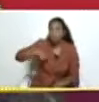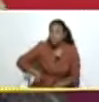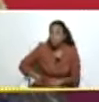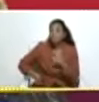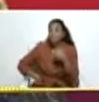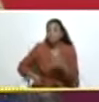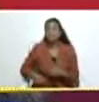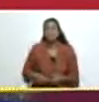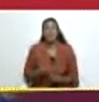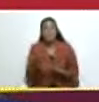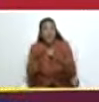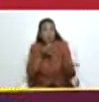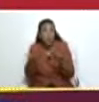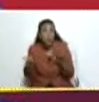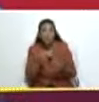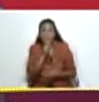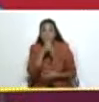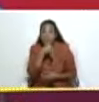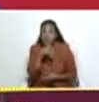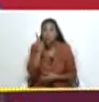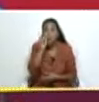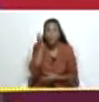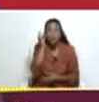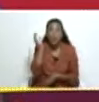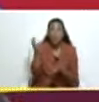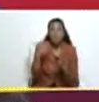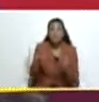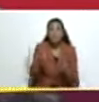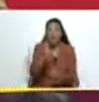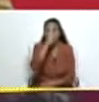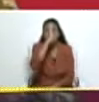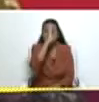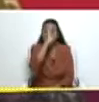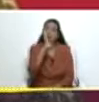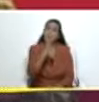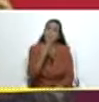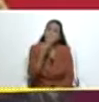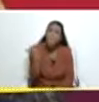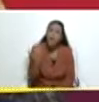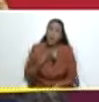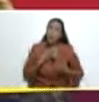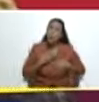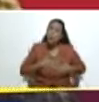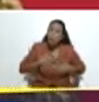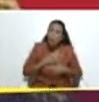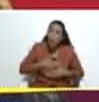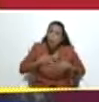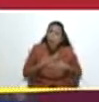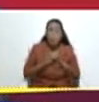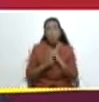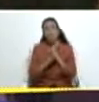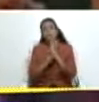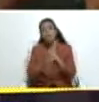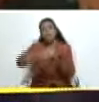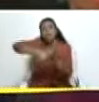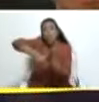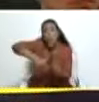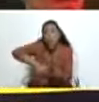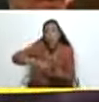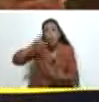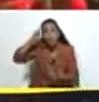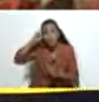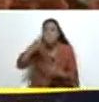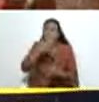Mejorar la relación de los adultos y adultas mayores con el sistema bancario a través de su EBAN, en particular el uso de huella dactilar y el biopago.